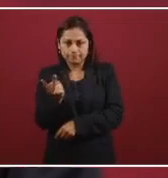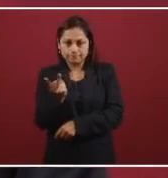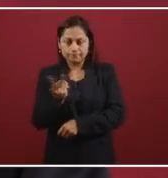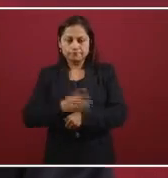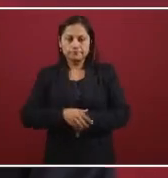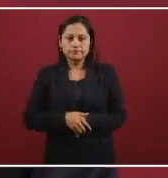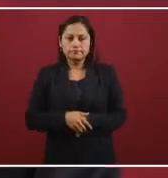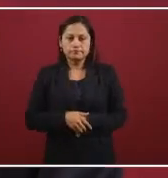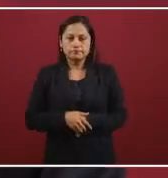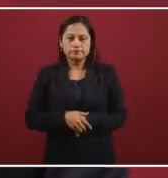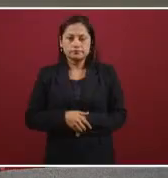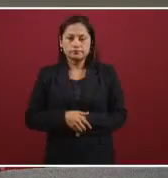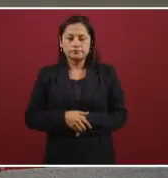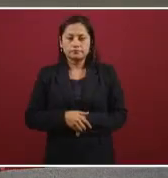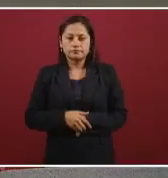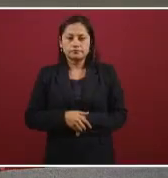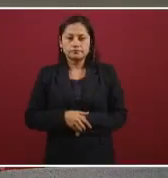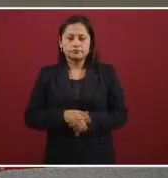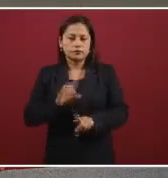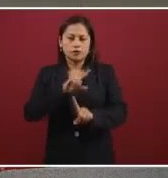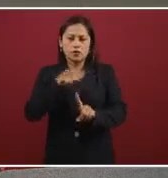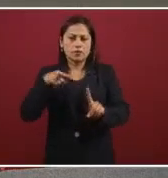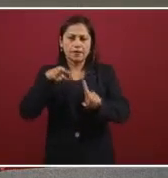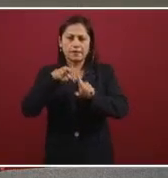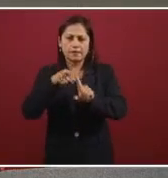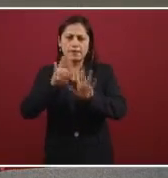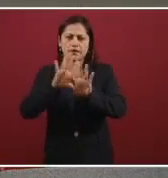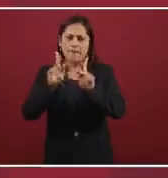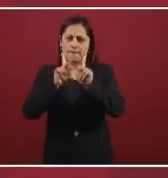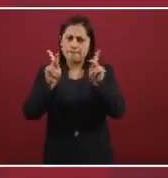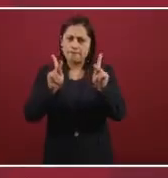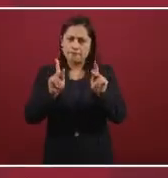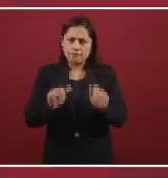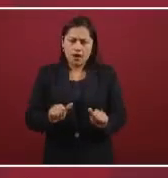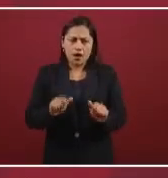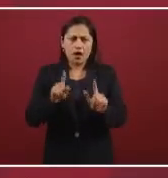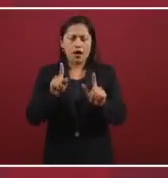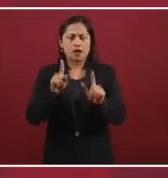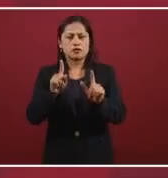encontrar una salida pacífica, conciliada